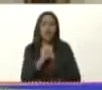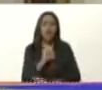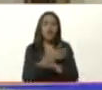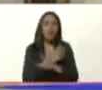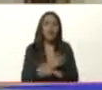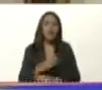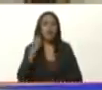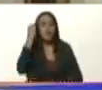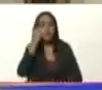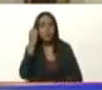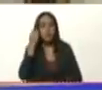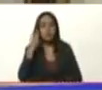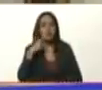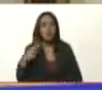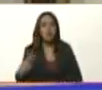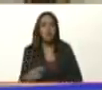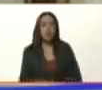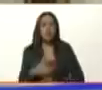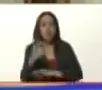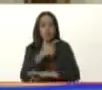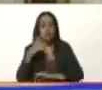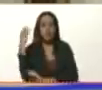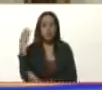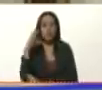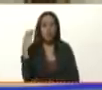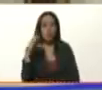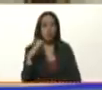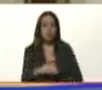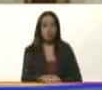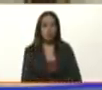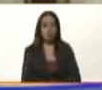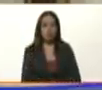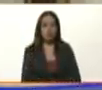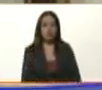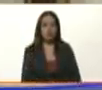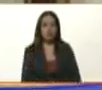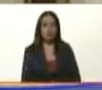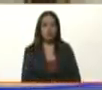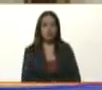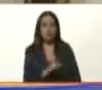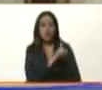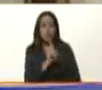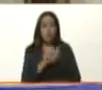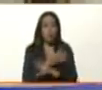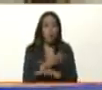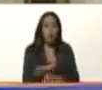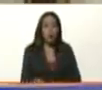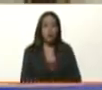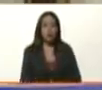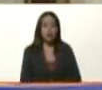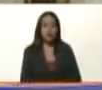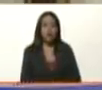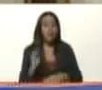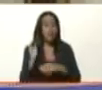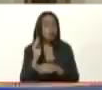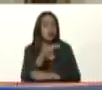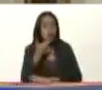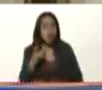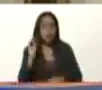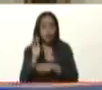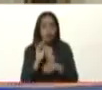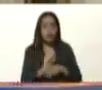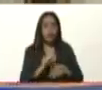diferencia ideológica o política con un gobierno en Colombia. No, eso no es lo que está en juego. Lo que está en juego es la protección de la salud